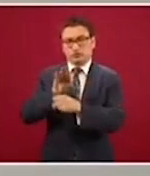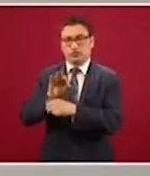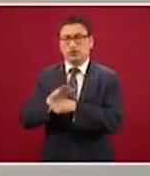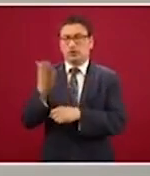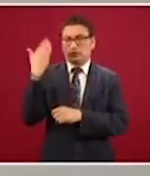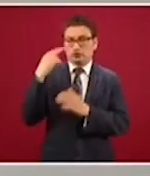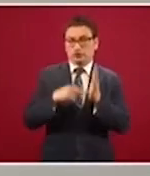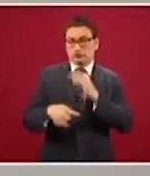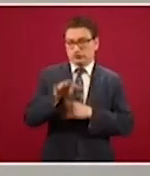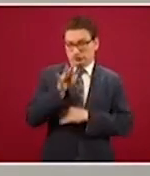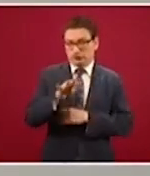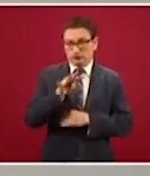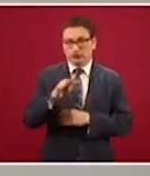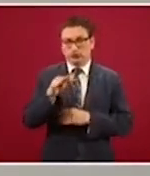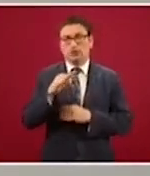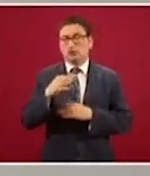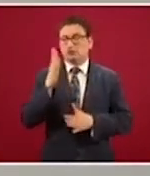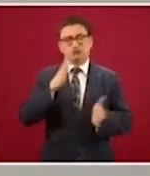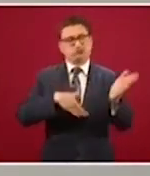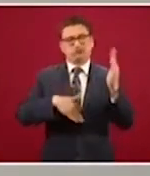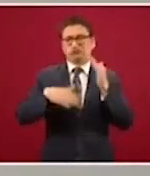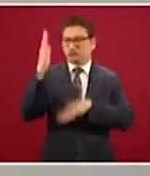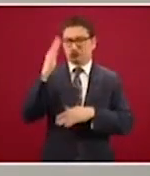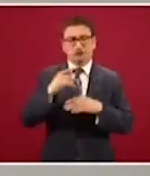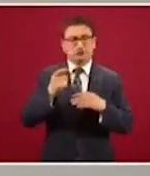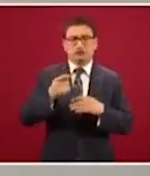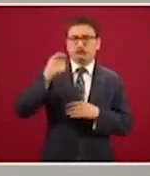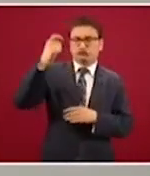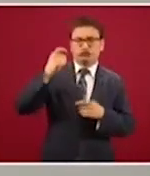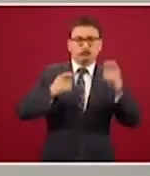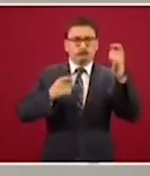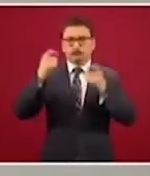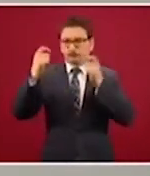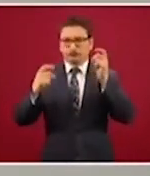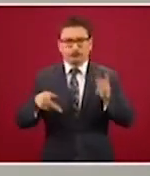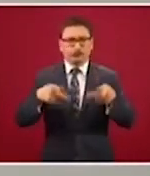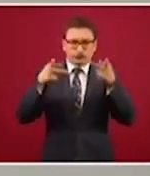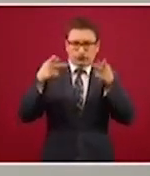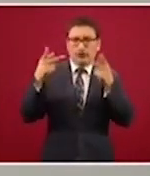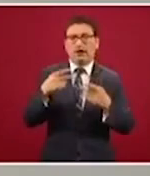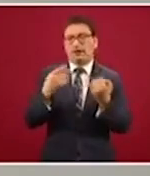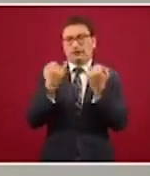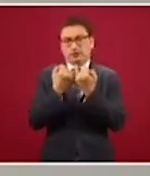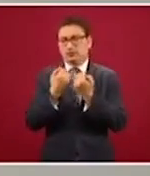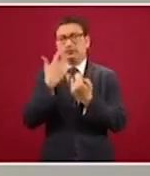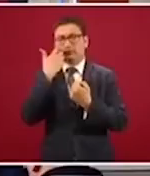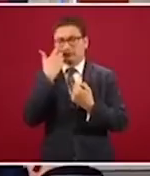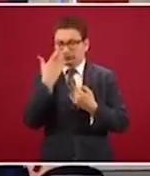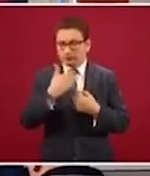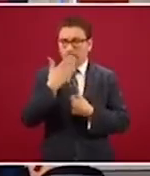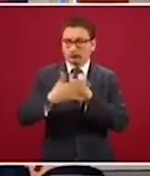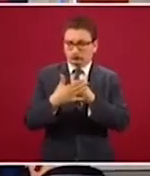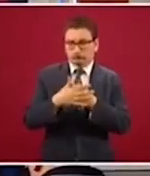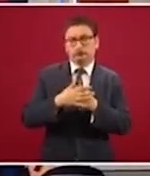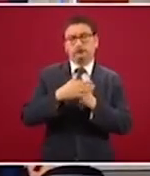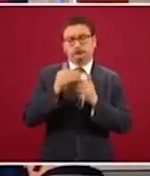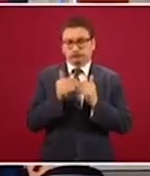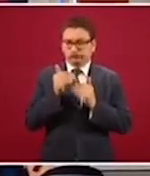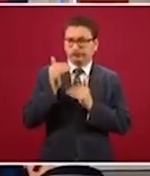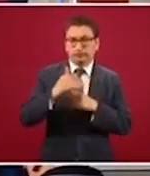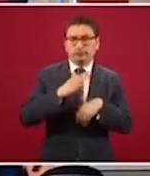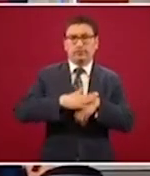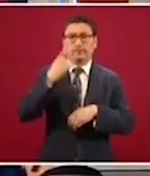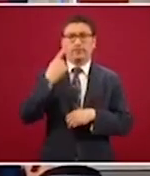2019 tuvimos un éxito en estas subastas y queremos pasar a un siguiente nivel para consolidar esta